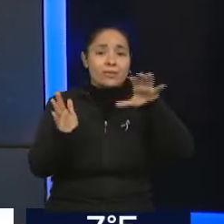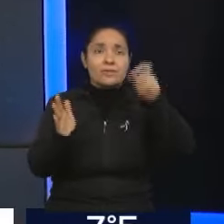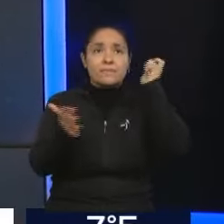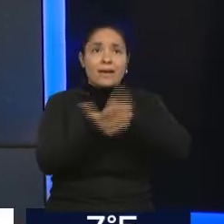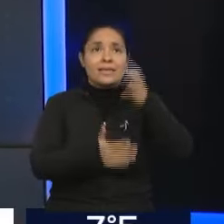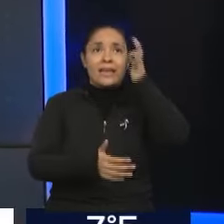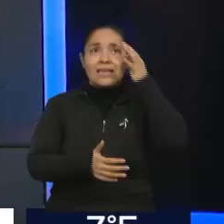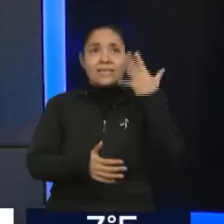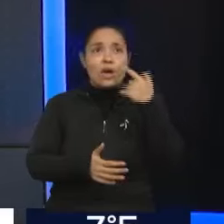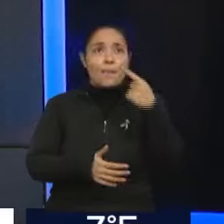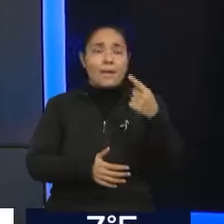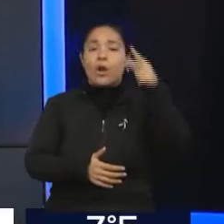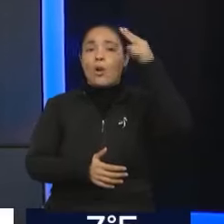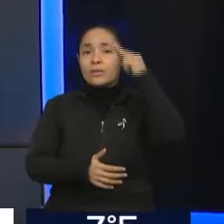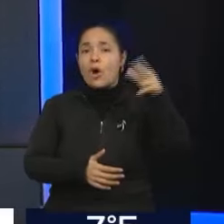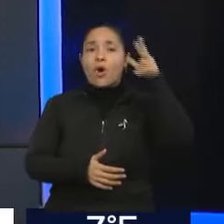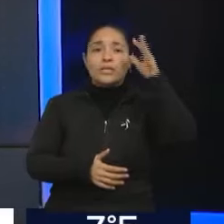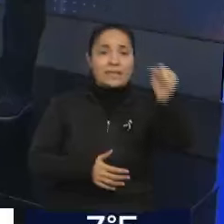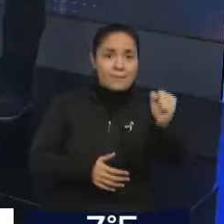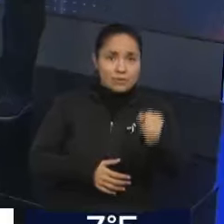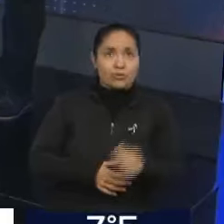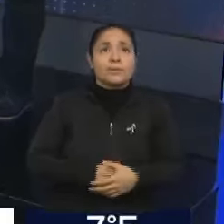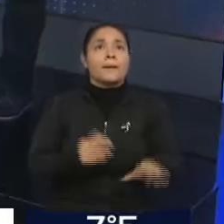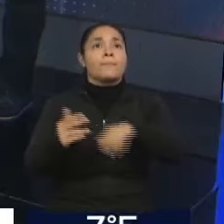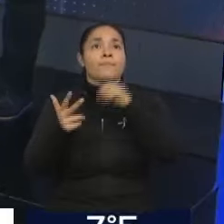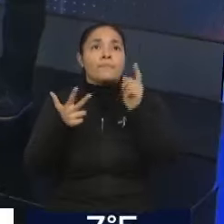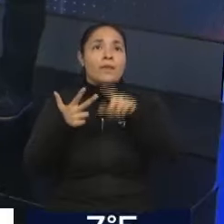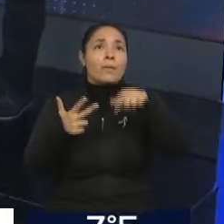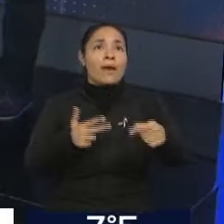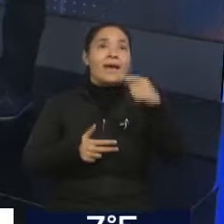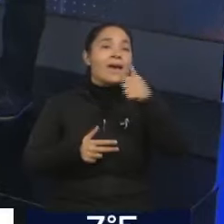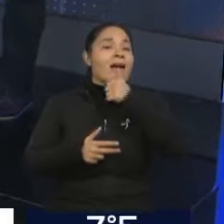35.980 pesos. ¿Quién le sigue? Río Negro,